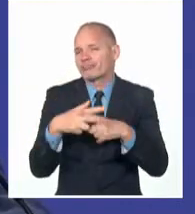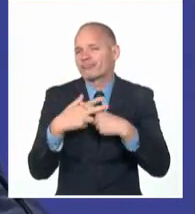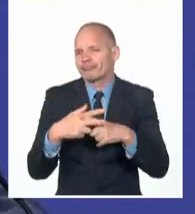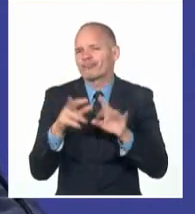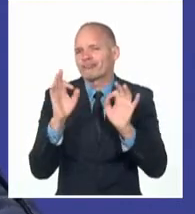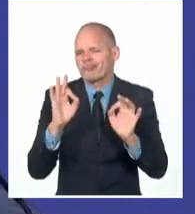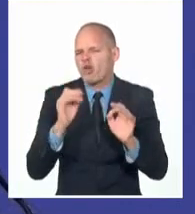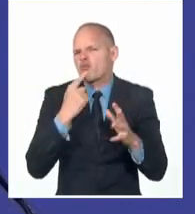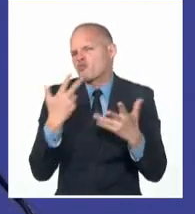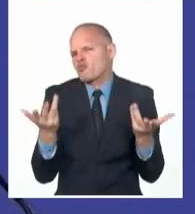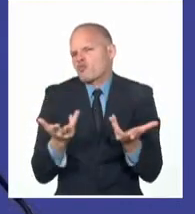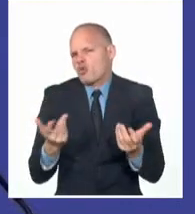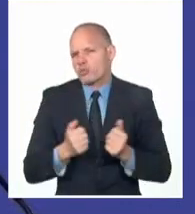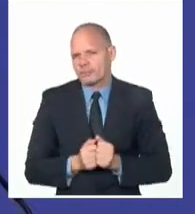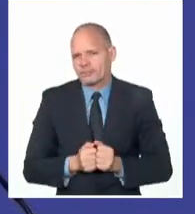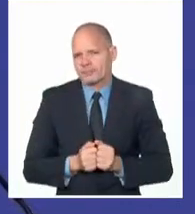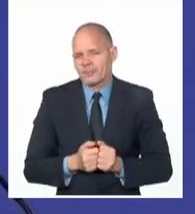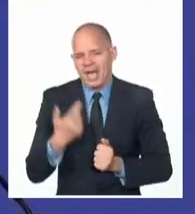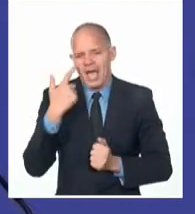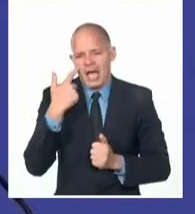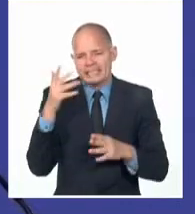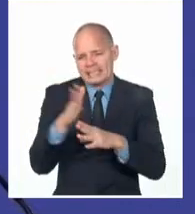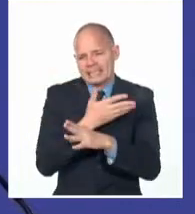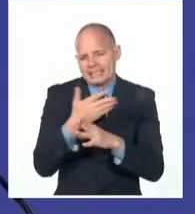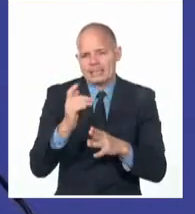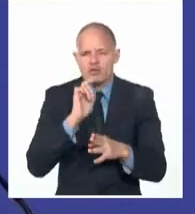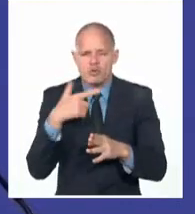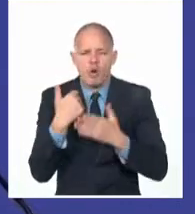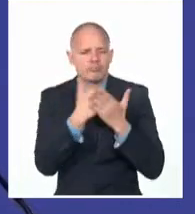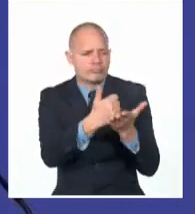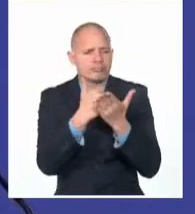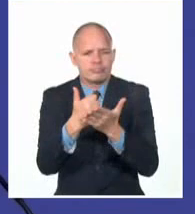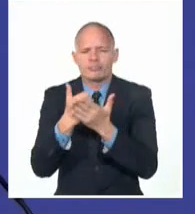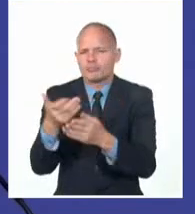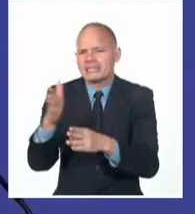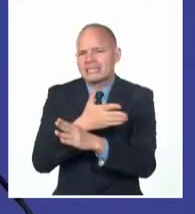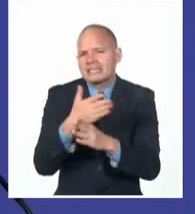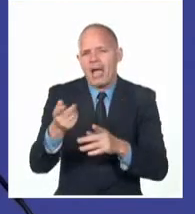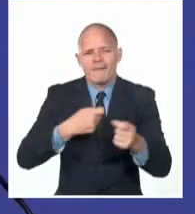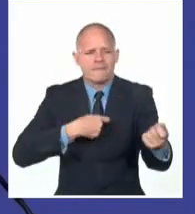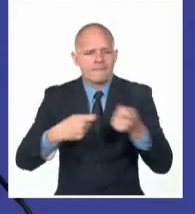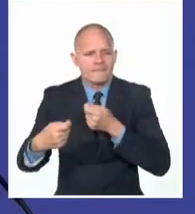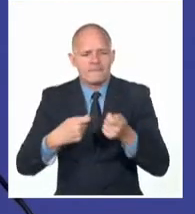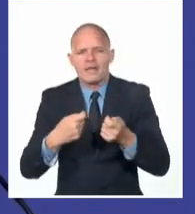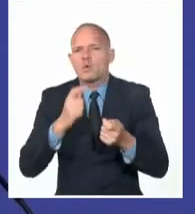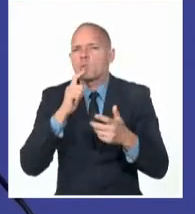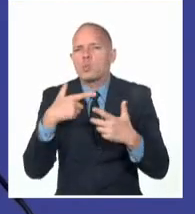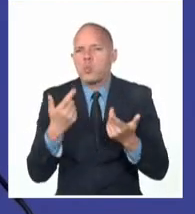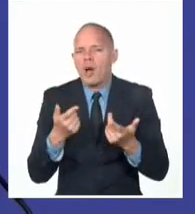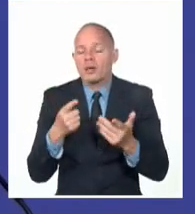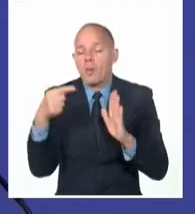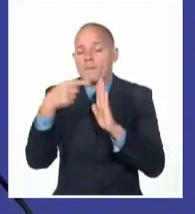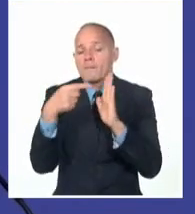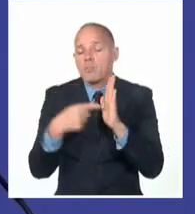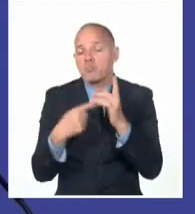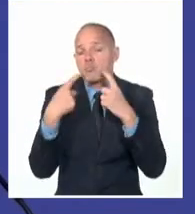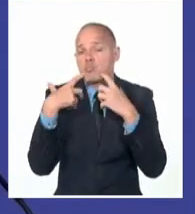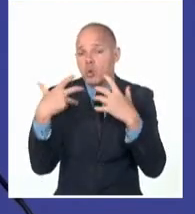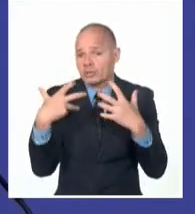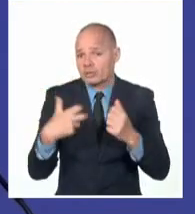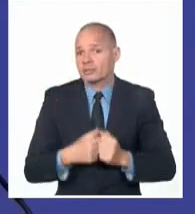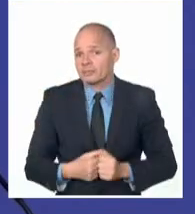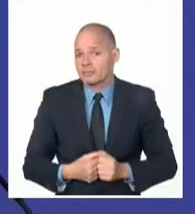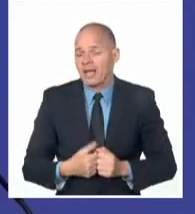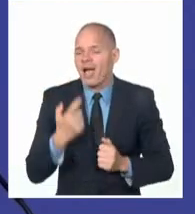y proyectos viables a favor de la cooperación económica en temas decisivos y estratégicos para